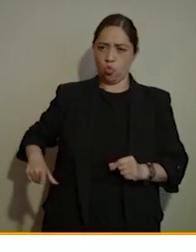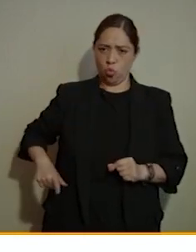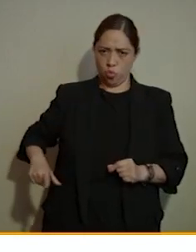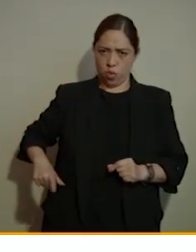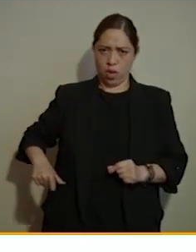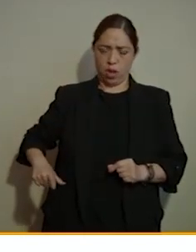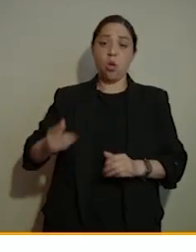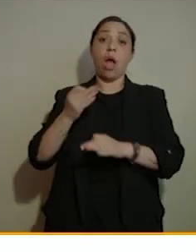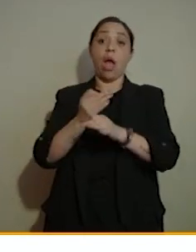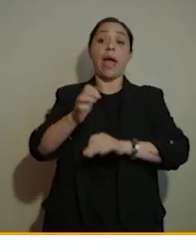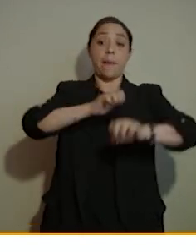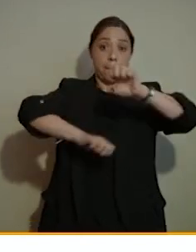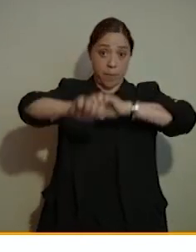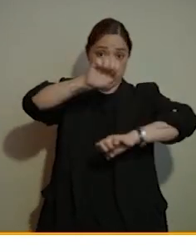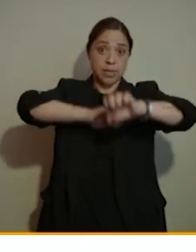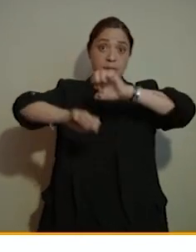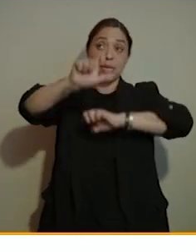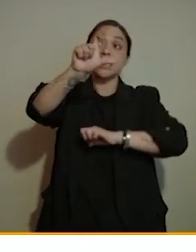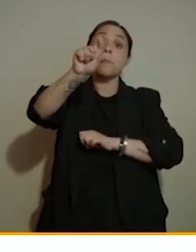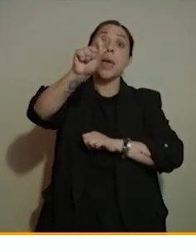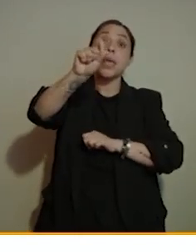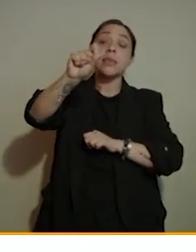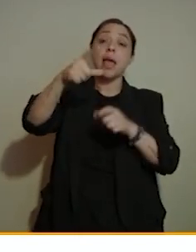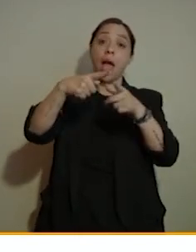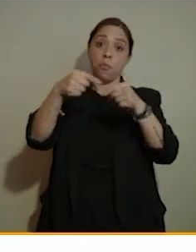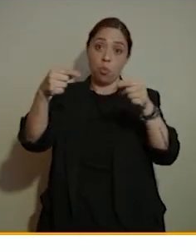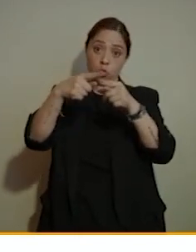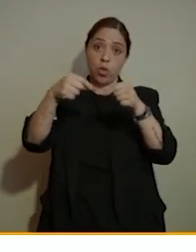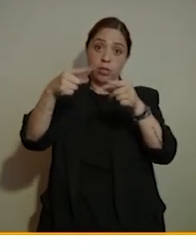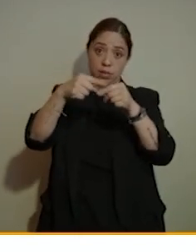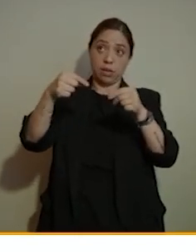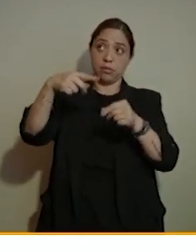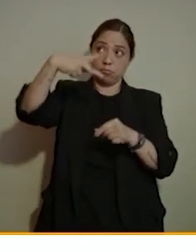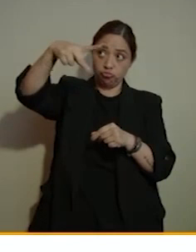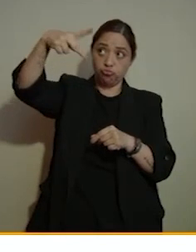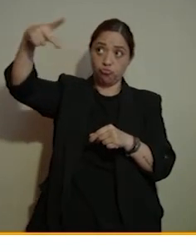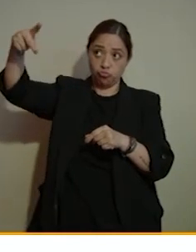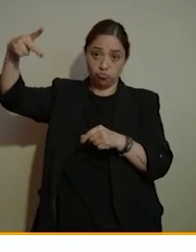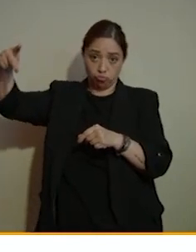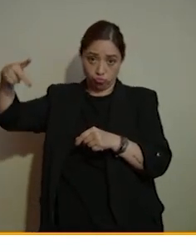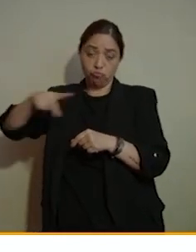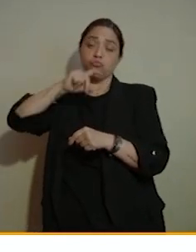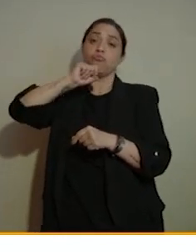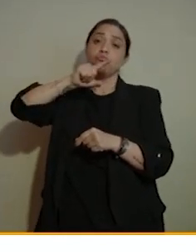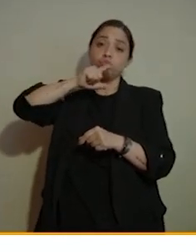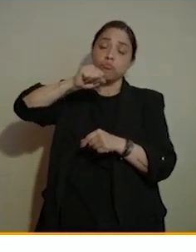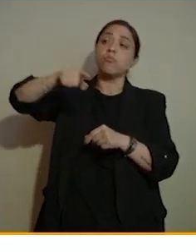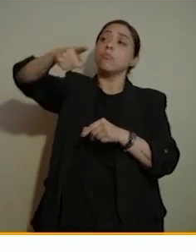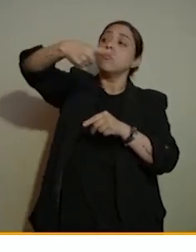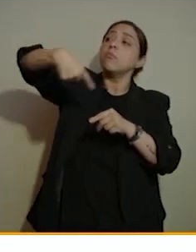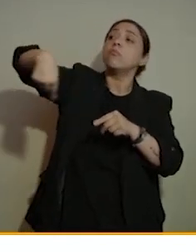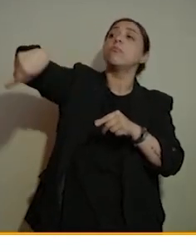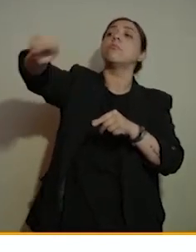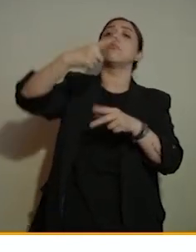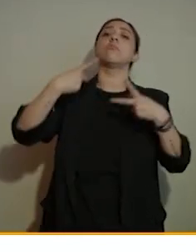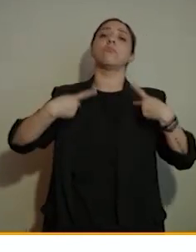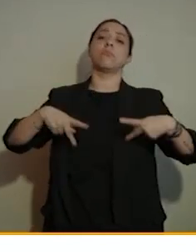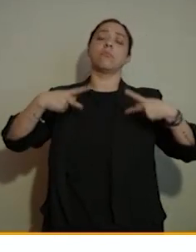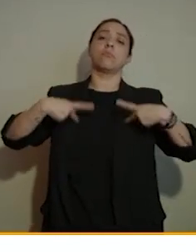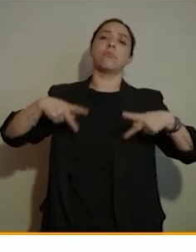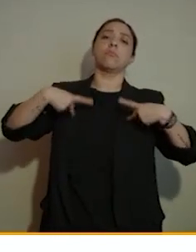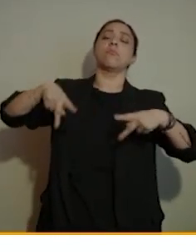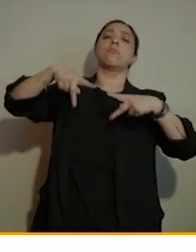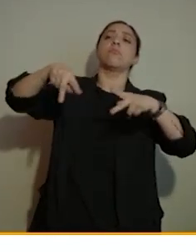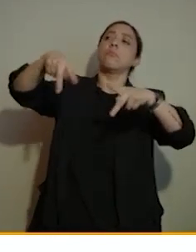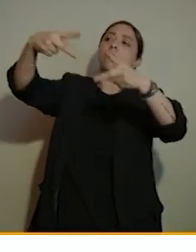20 empresas japonesas y sus proveedores. Trabajamos también con